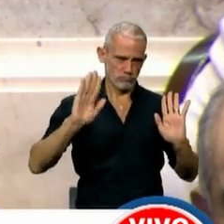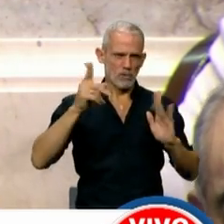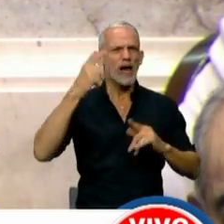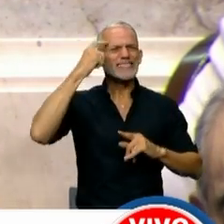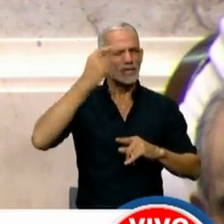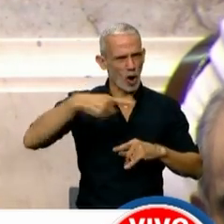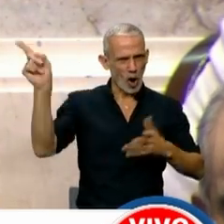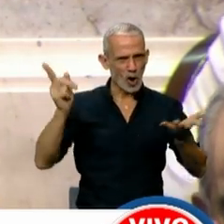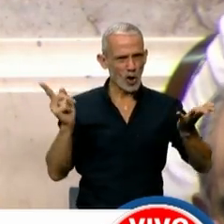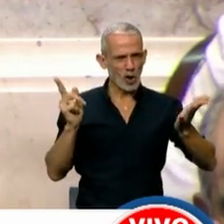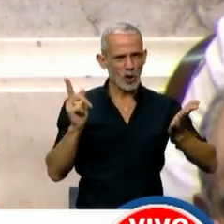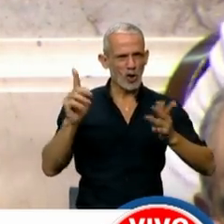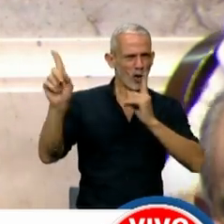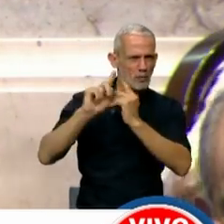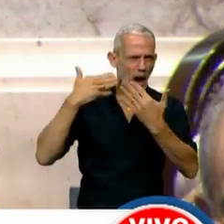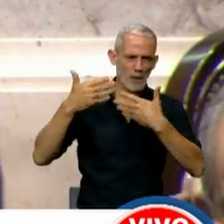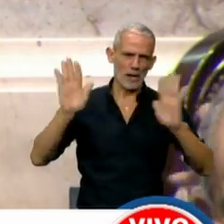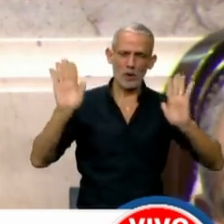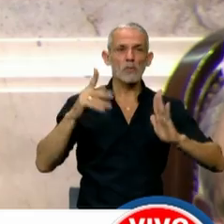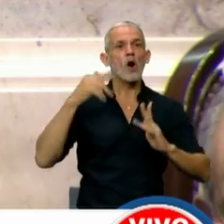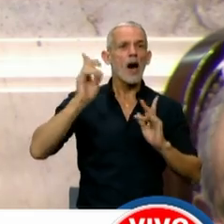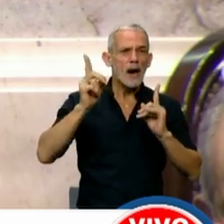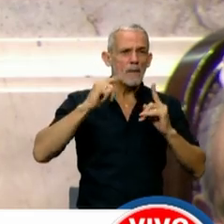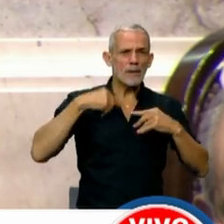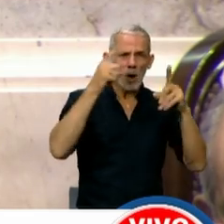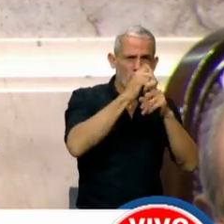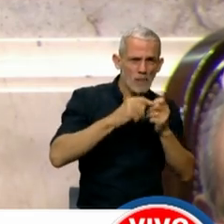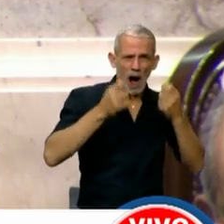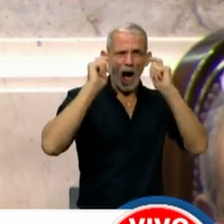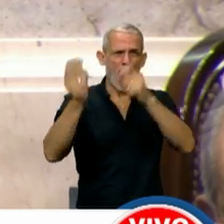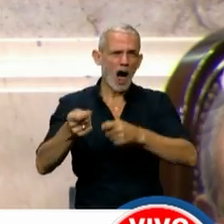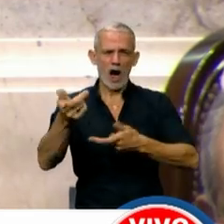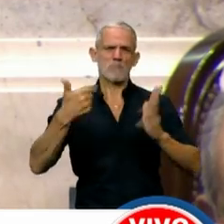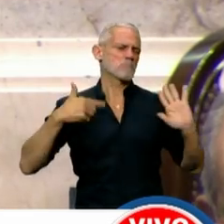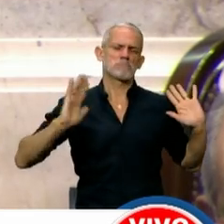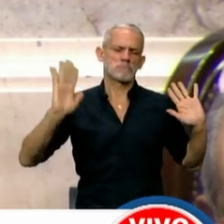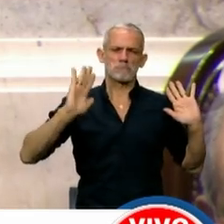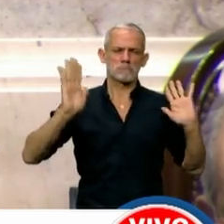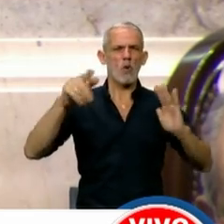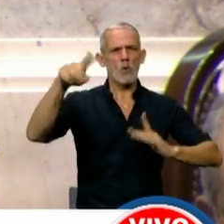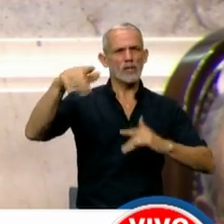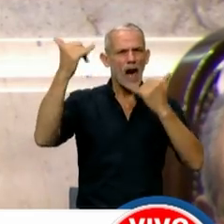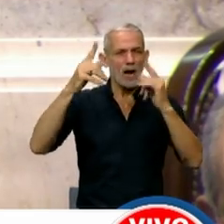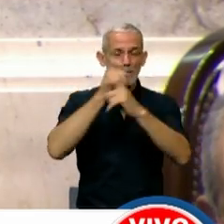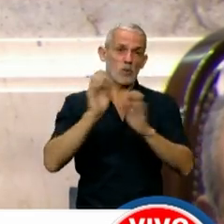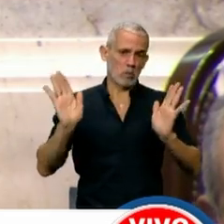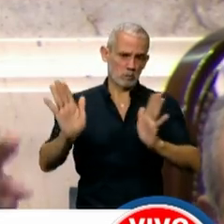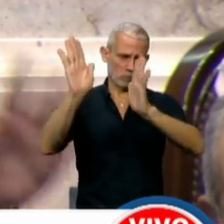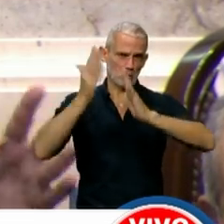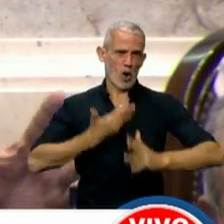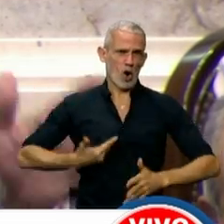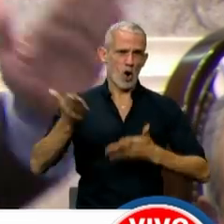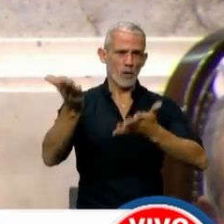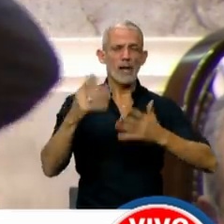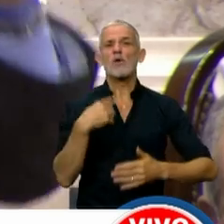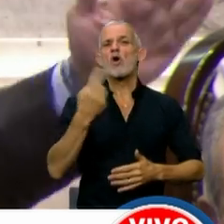psicólogo pero que en realidad no proyecten sobre nosotros todos los problemas que tuvieron ustedes en su gobierno porque